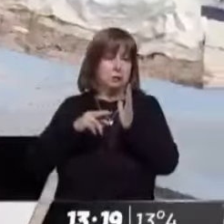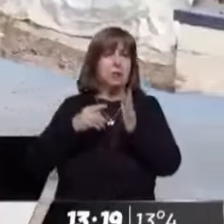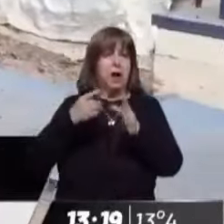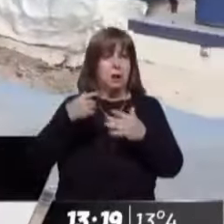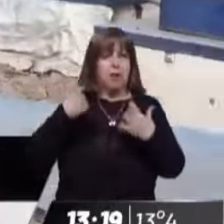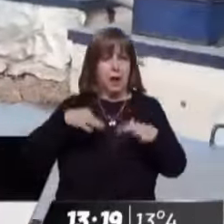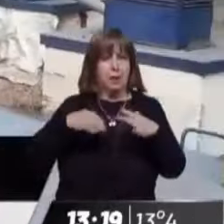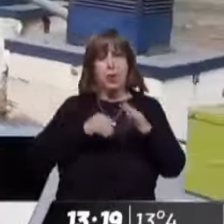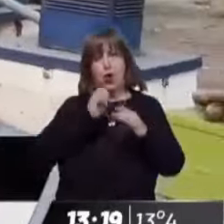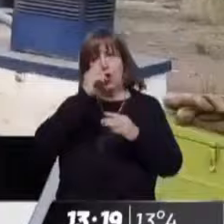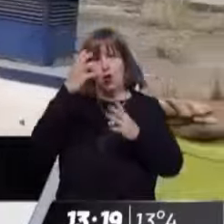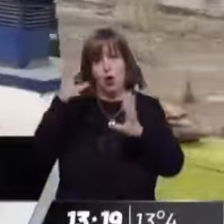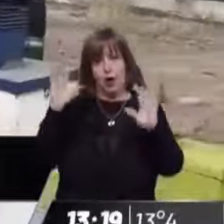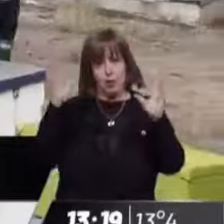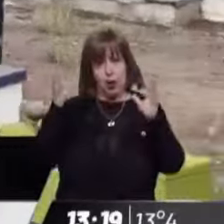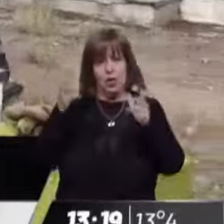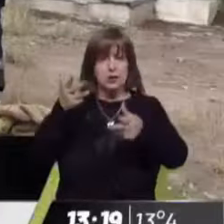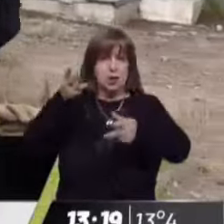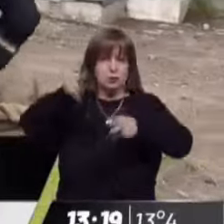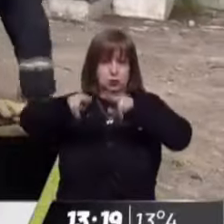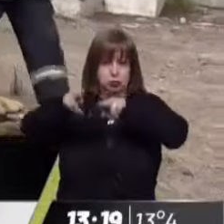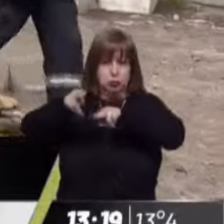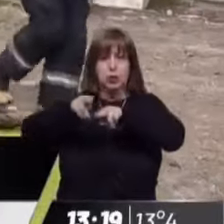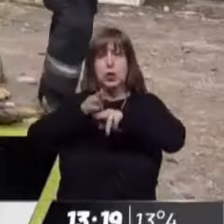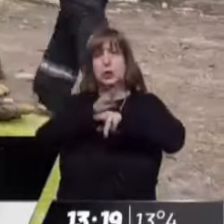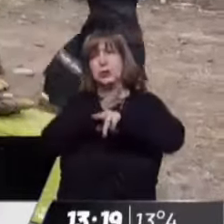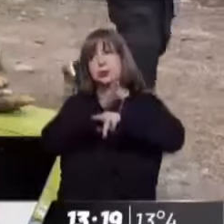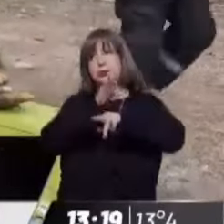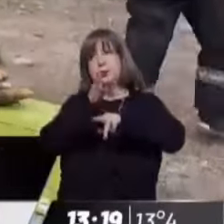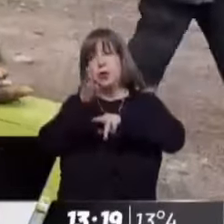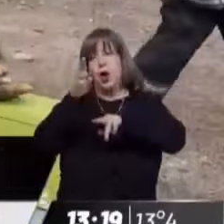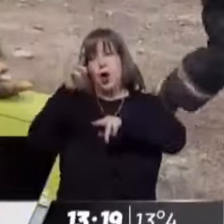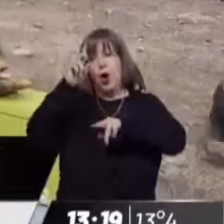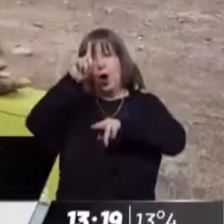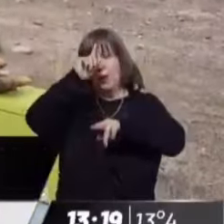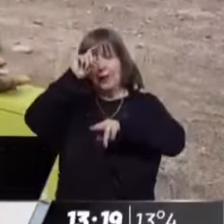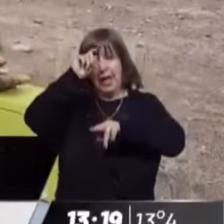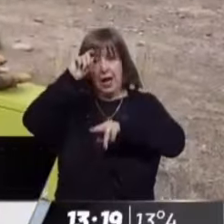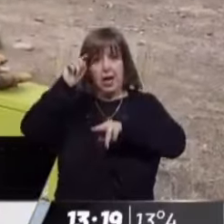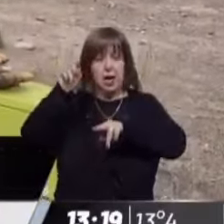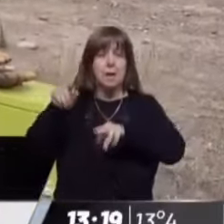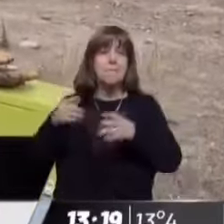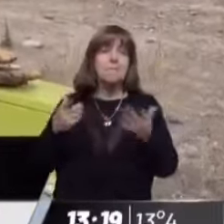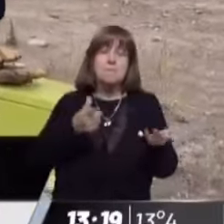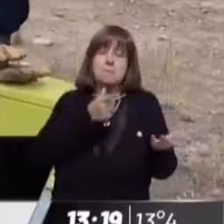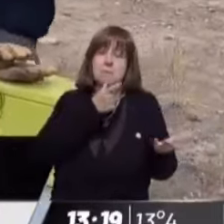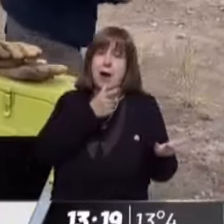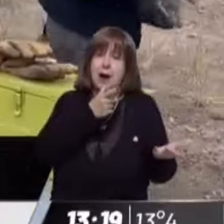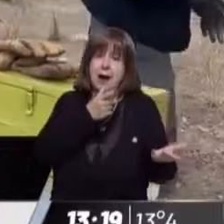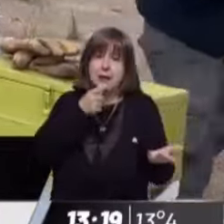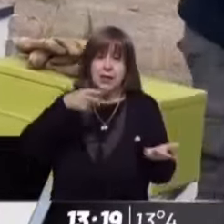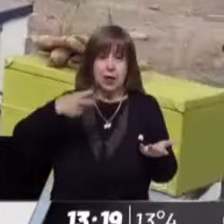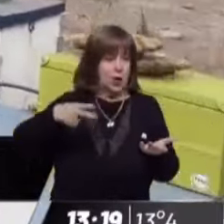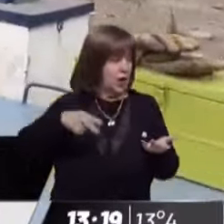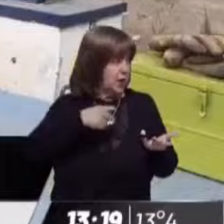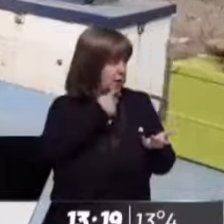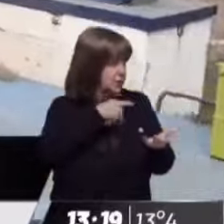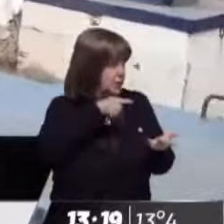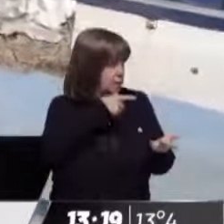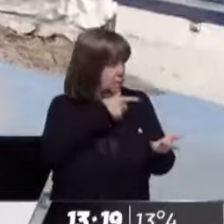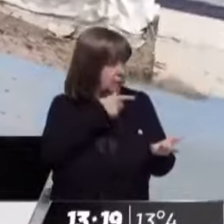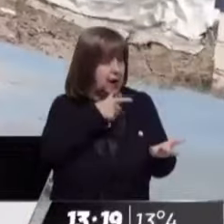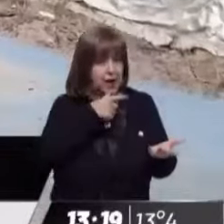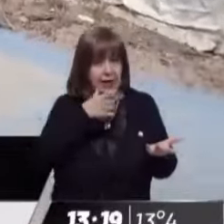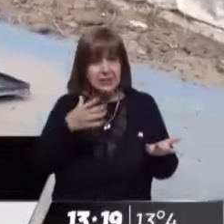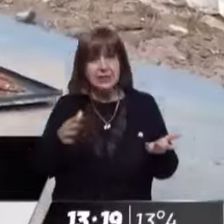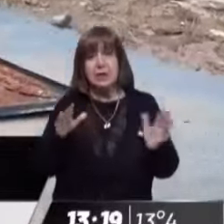de atención primaria. Bueno, lo que amplían es que se apunta que pudo haber ocurrido algún inconveniente mecánico.